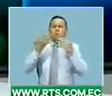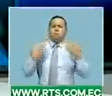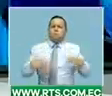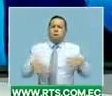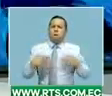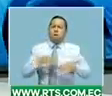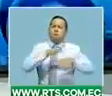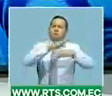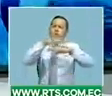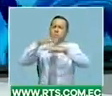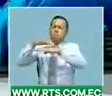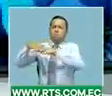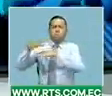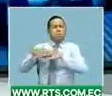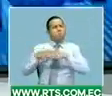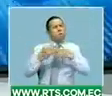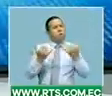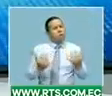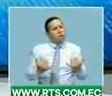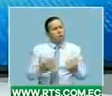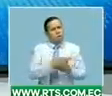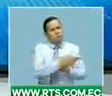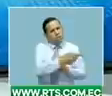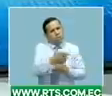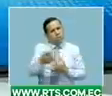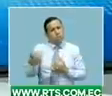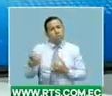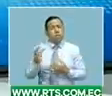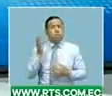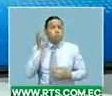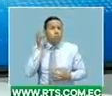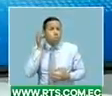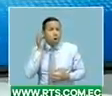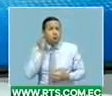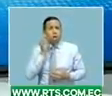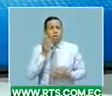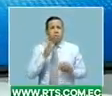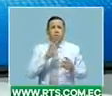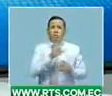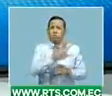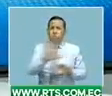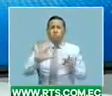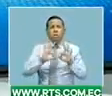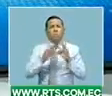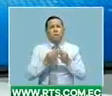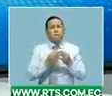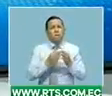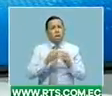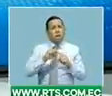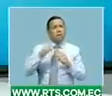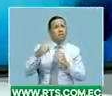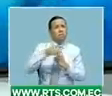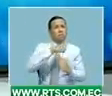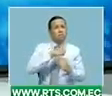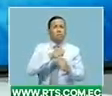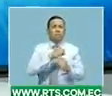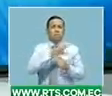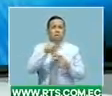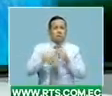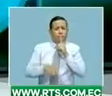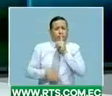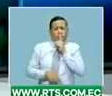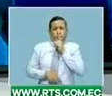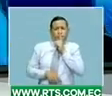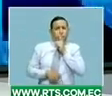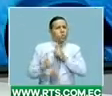de conciencia a las personas, a las mujeres, a sus familiares y su entorno cercano a que no callen y denuncien estos casos.